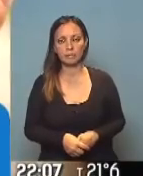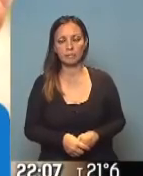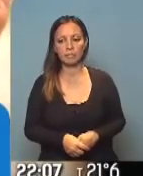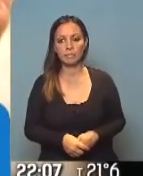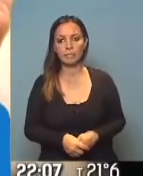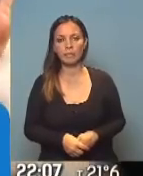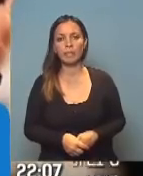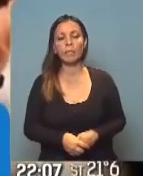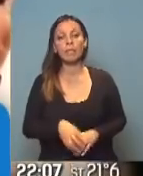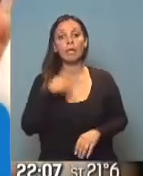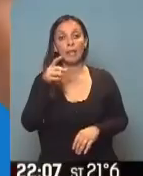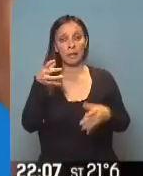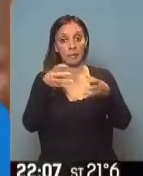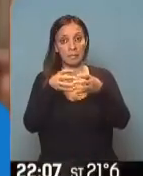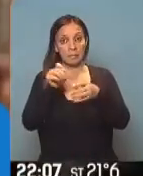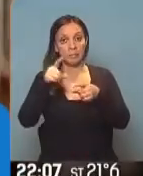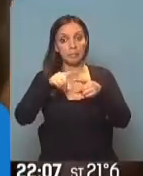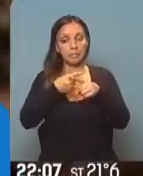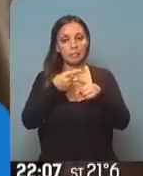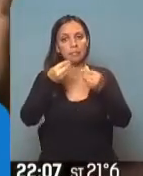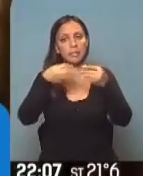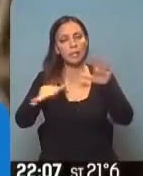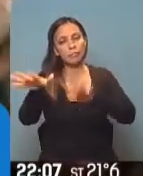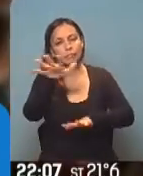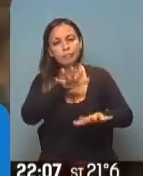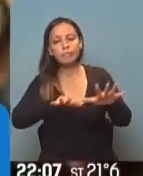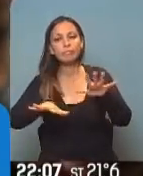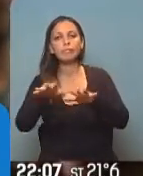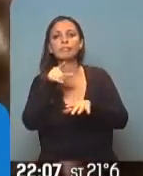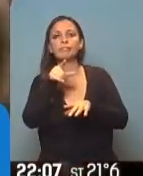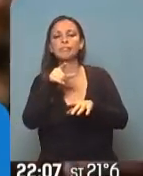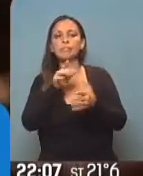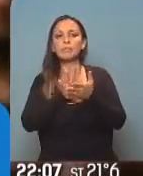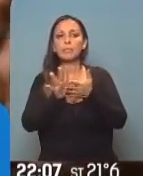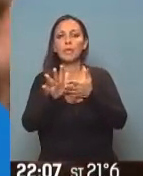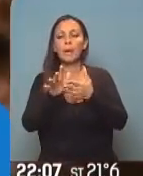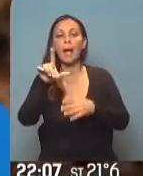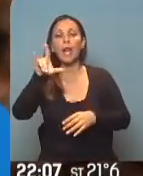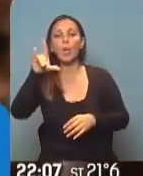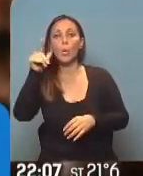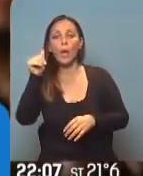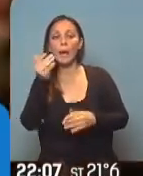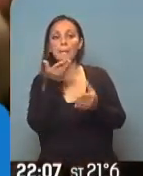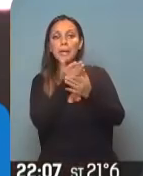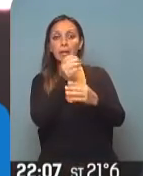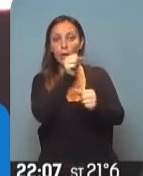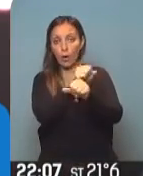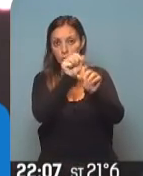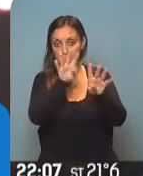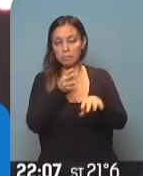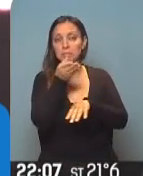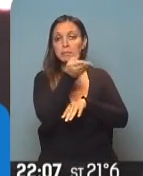El PT comenzó una etapa de reorganización tras la derrota electoral y Lula pidió desde la cárcel continuar